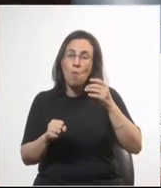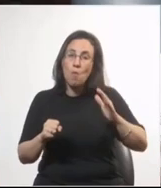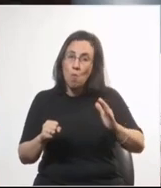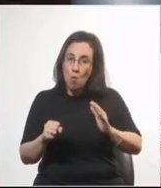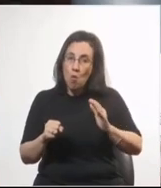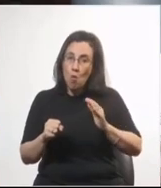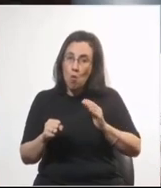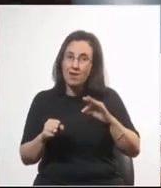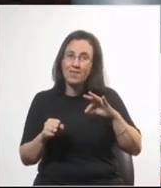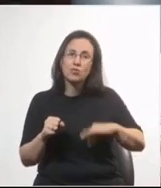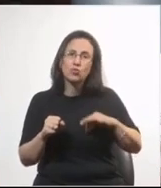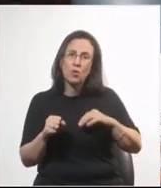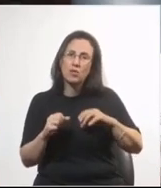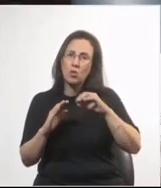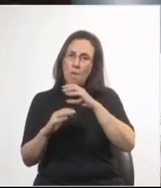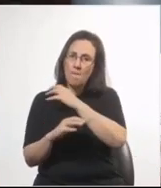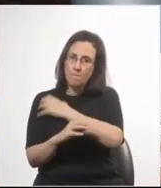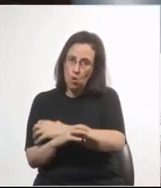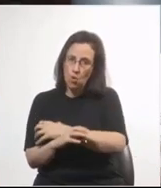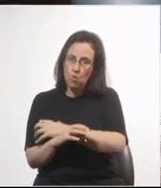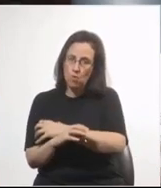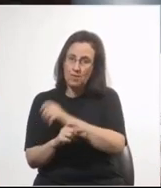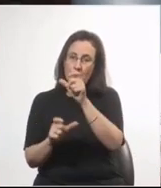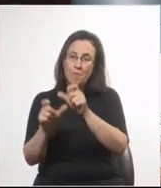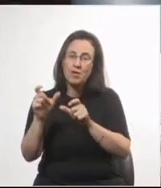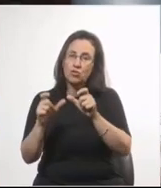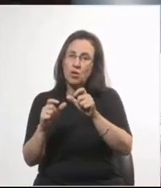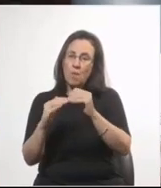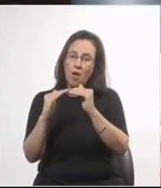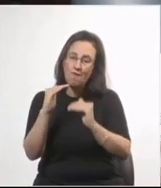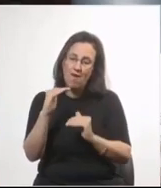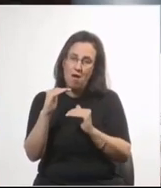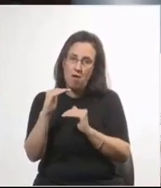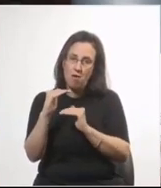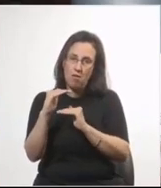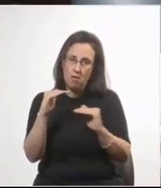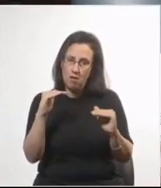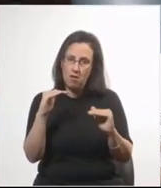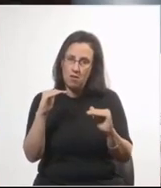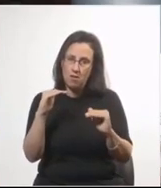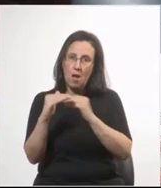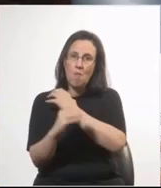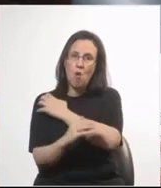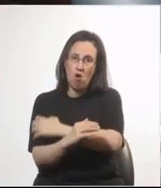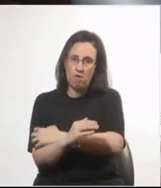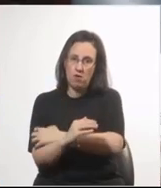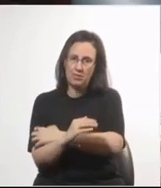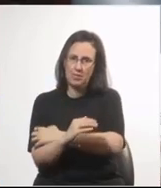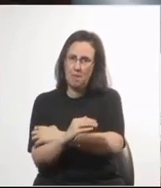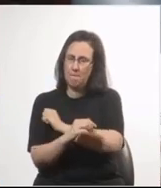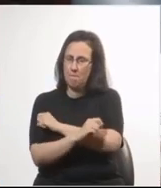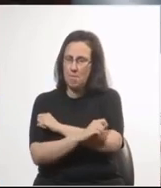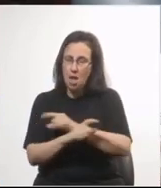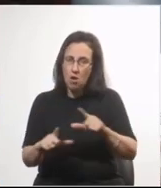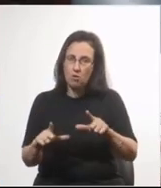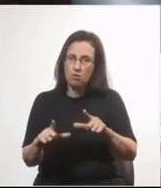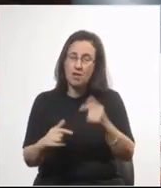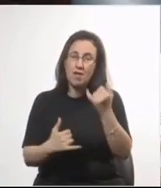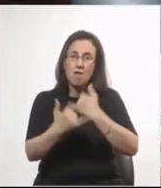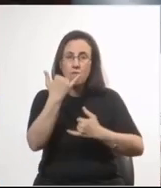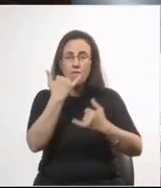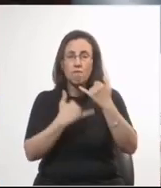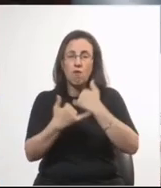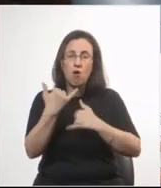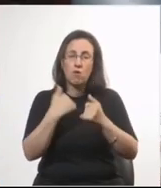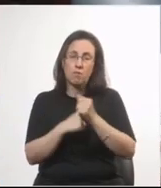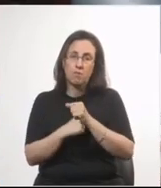sumergidos y los hogares y personas que se encuentran por debajo de la línea de pobreza. El informe sobre ingresos del